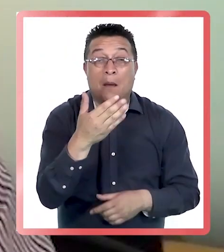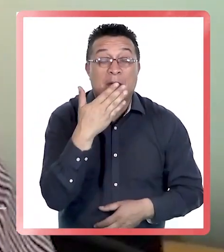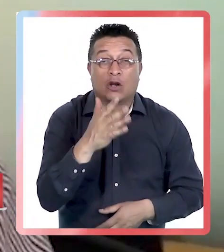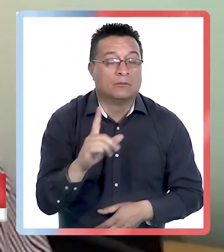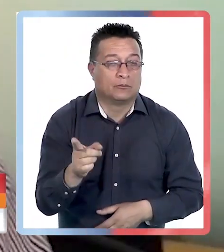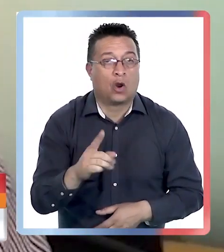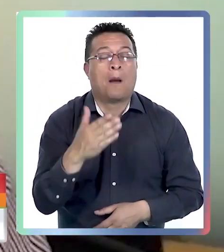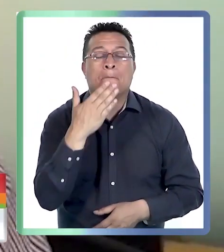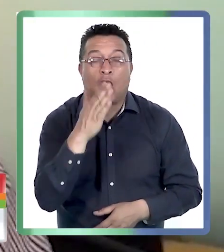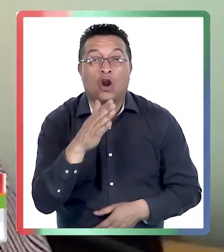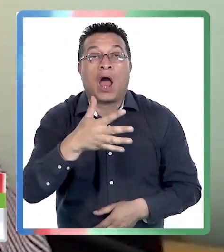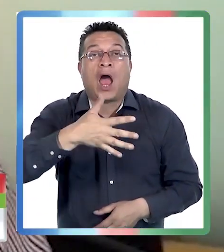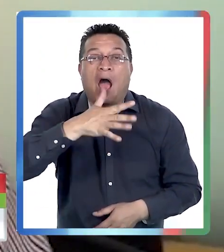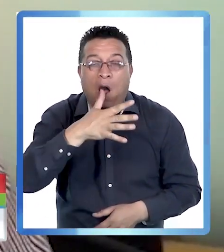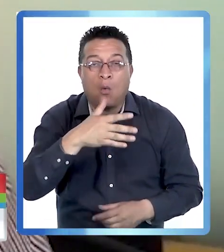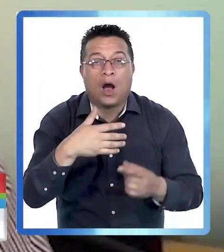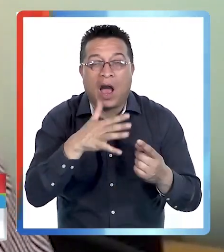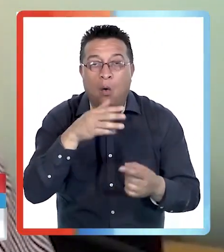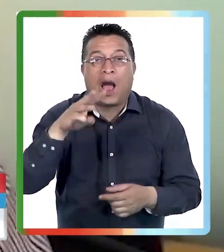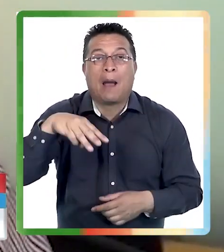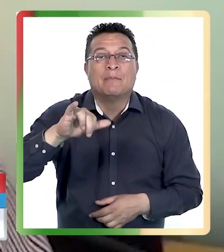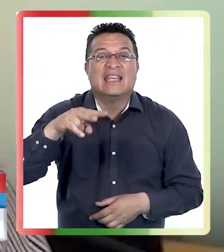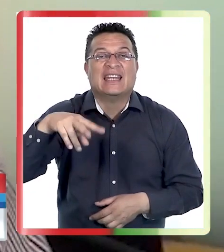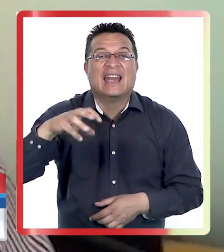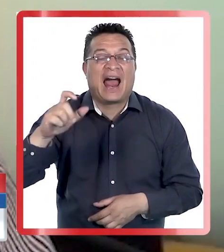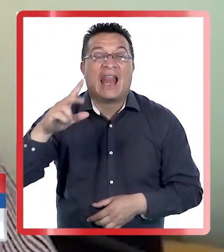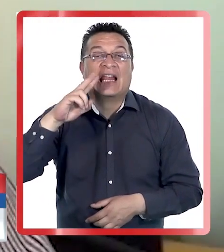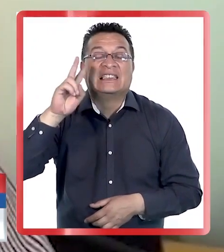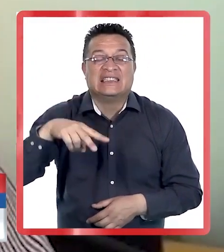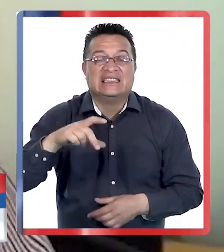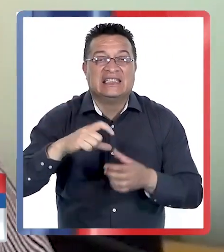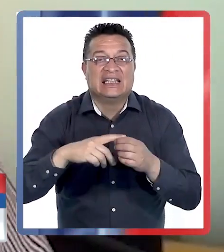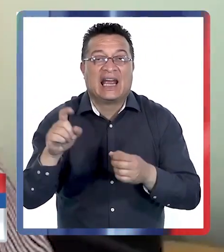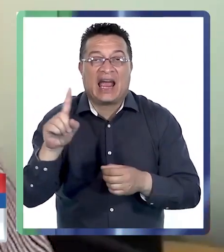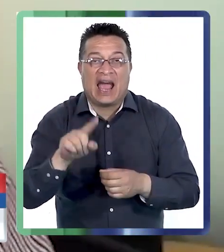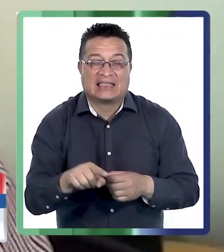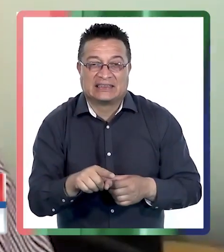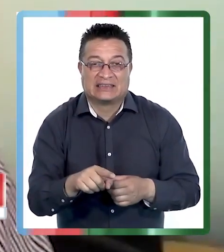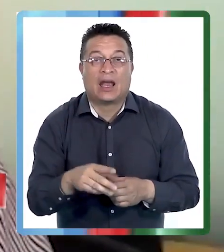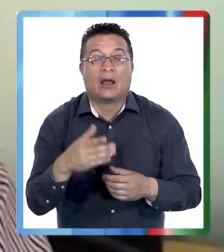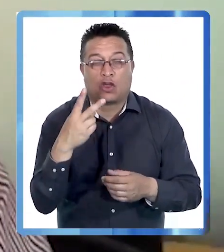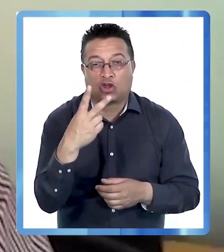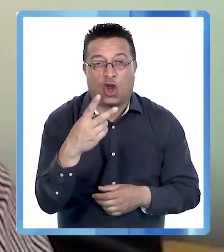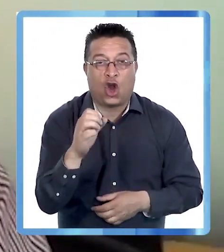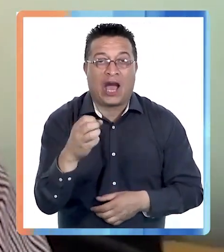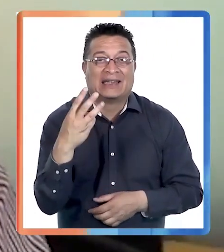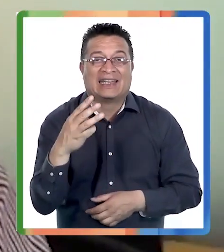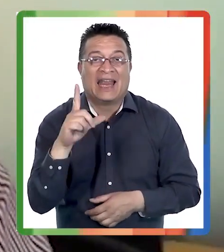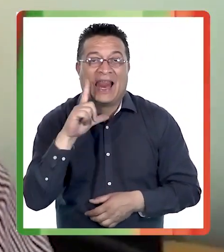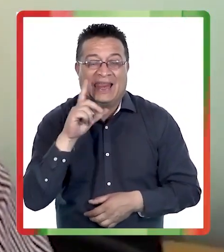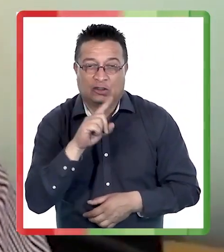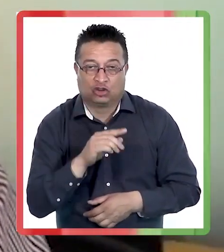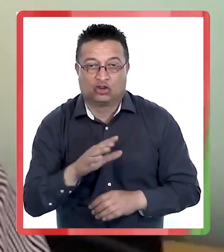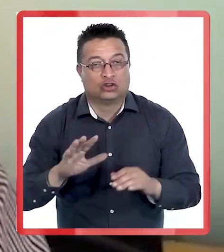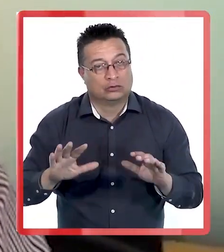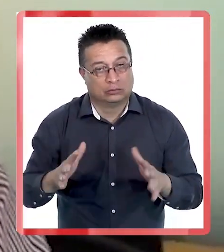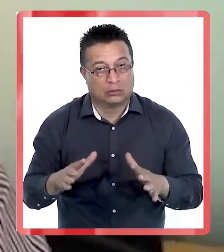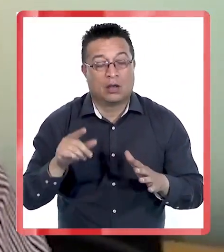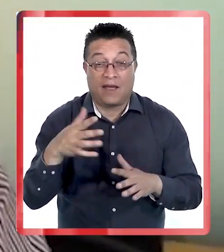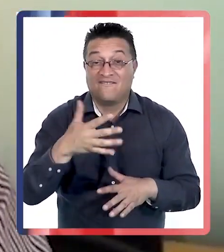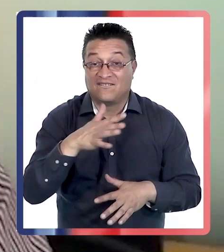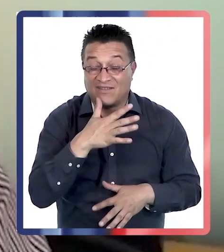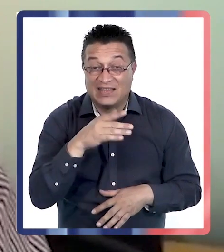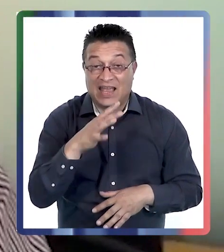lo recomendable es tomar agua, ojalá agua mineral sin gas, 2 a 3 litros.